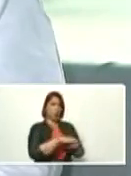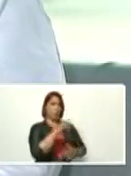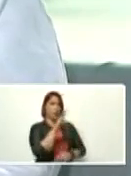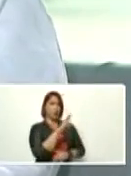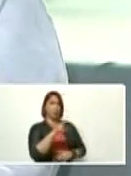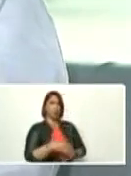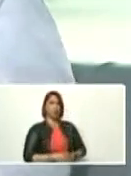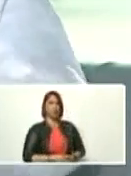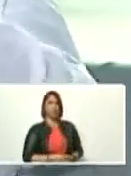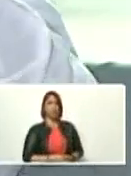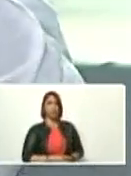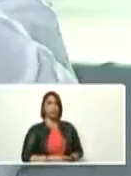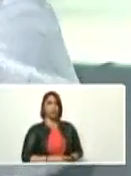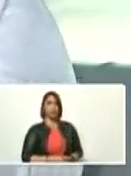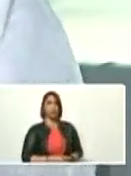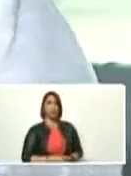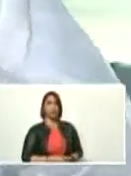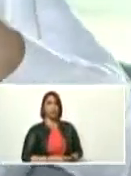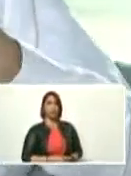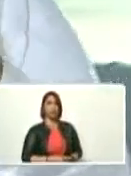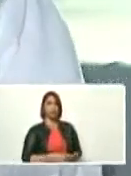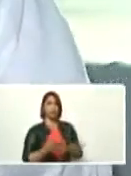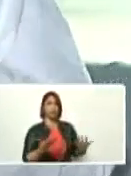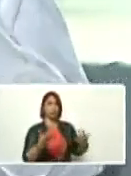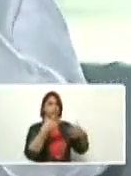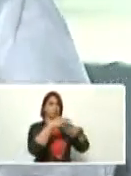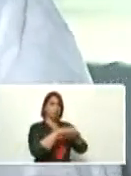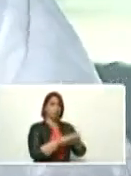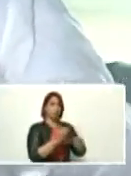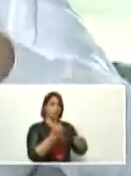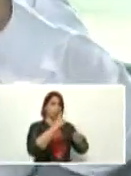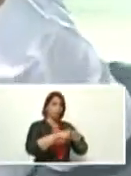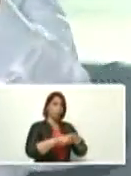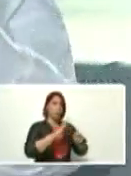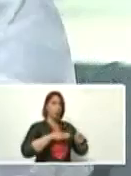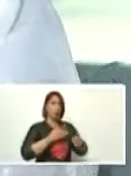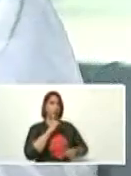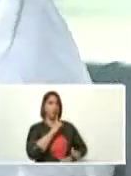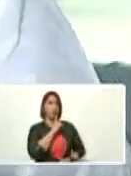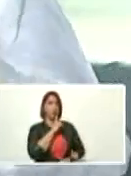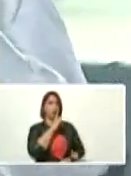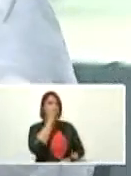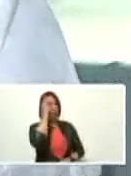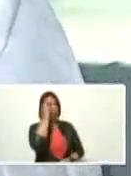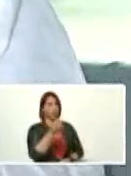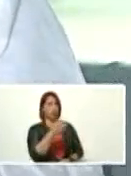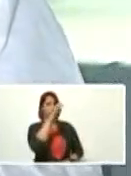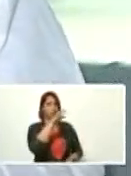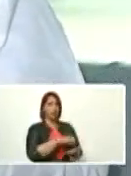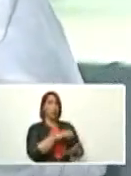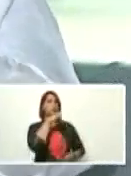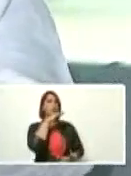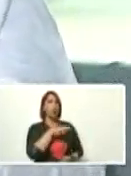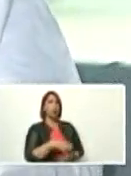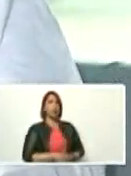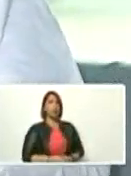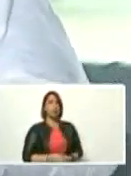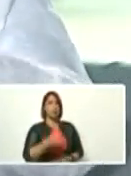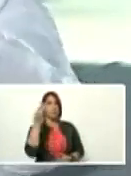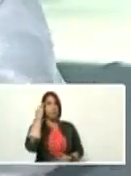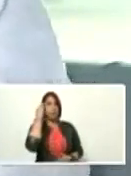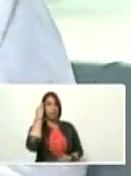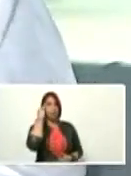venezolano y que incluya y que pueda denominarse Consejo de Estado para la Historia, la